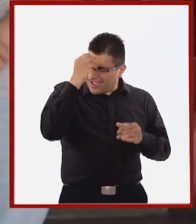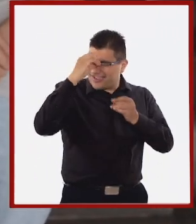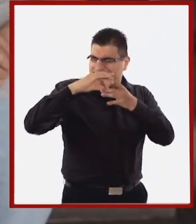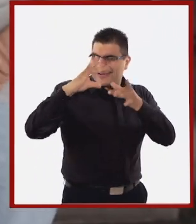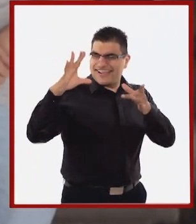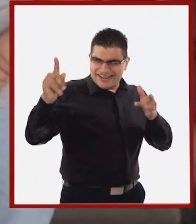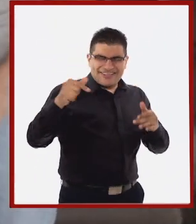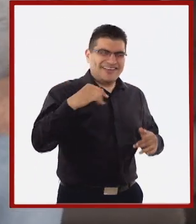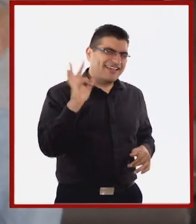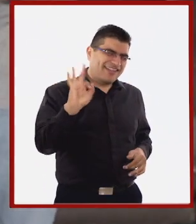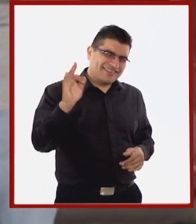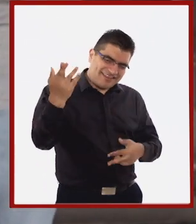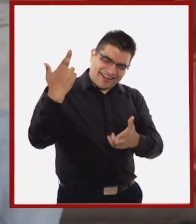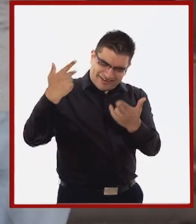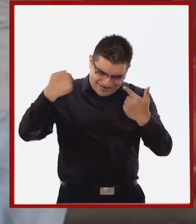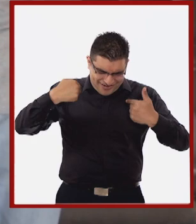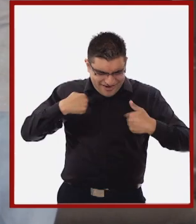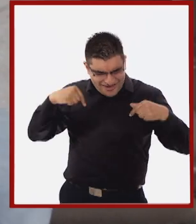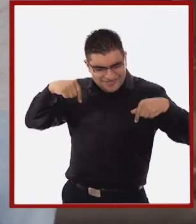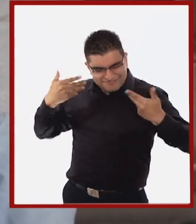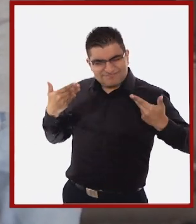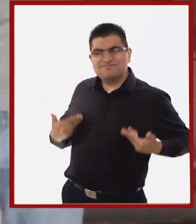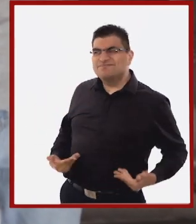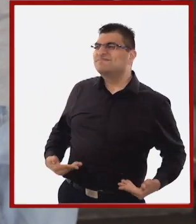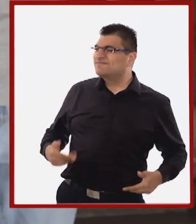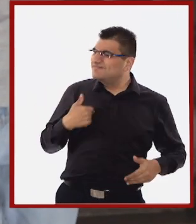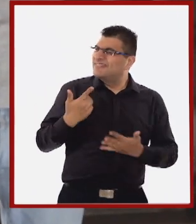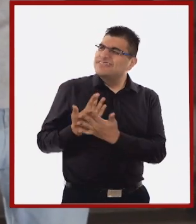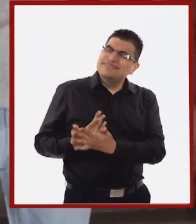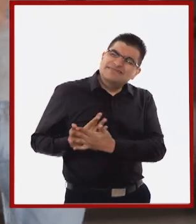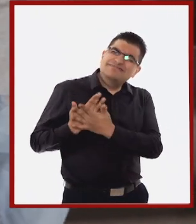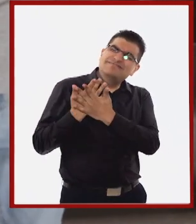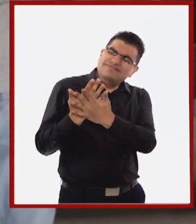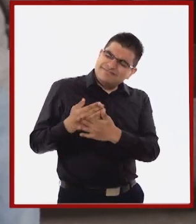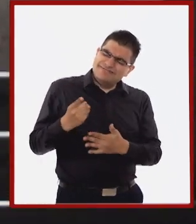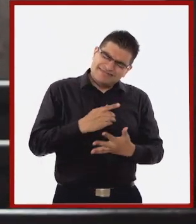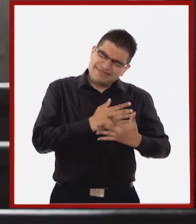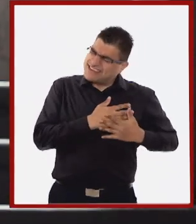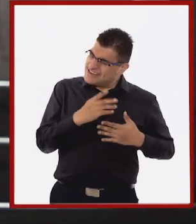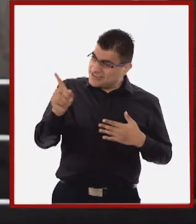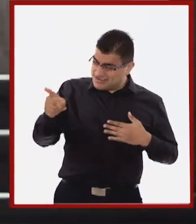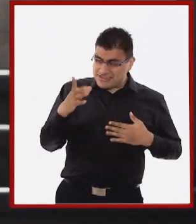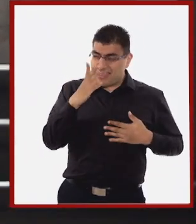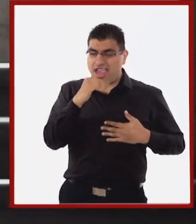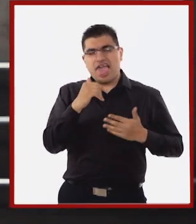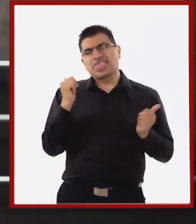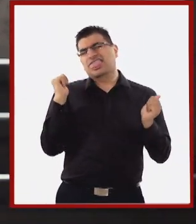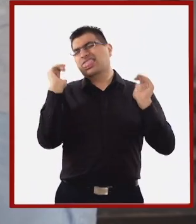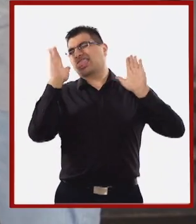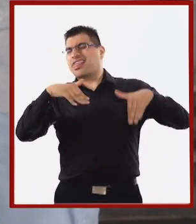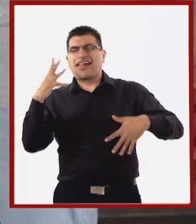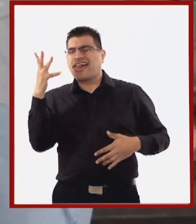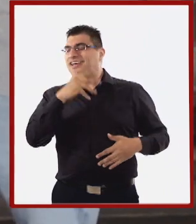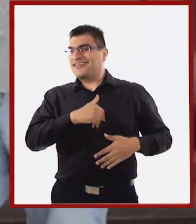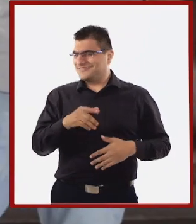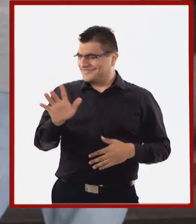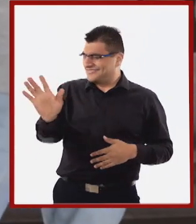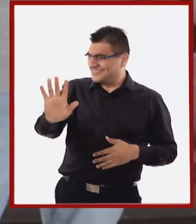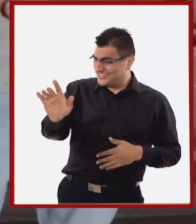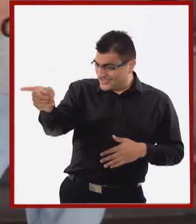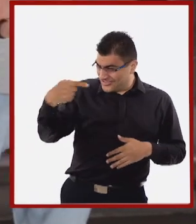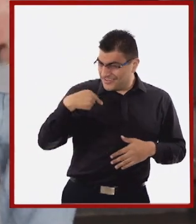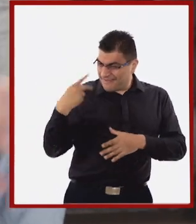tú regreses y aquí yo estaré esperándote, amor. No lo puedes llegar a negar, tú y yo somos